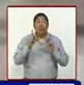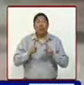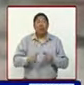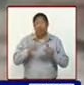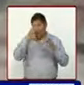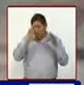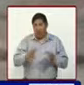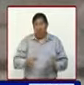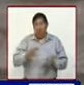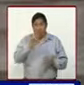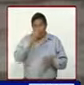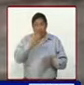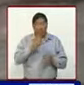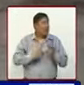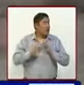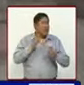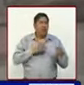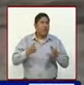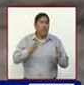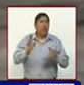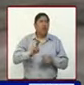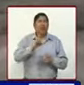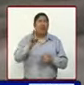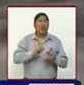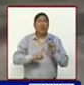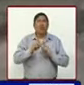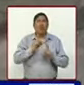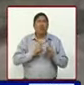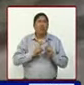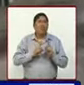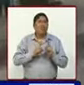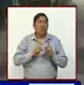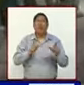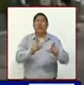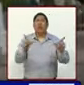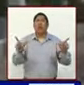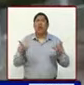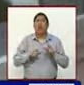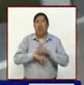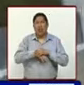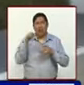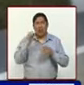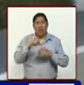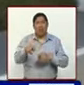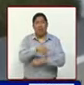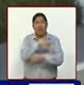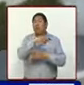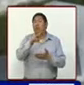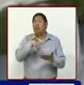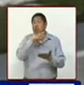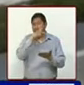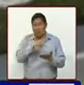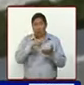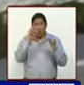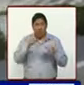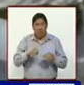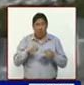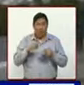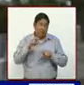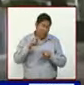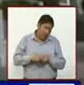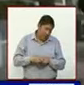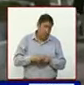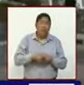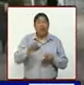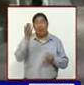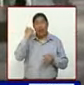personas han decidido de alguna manera utilizar algunos lugares del exterior de la plaza para poder tomar asiento,